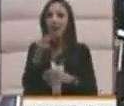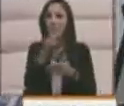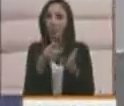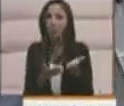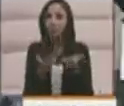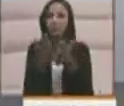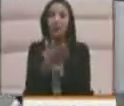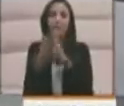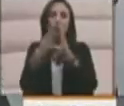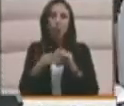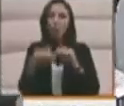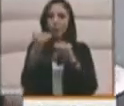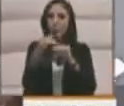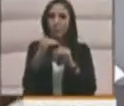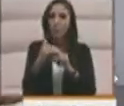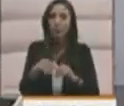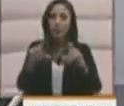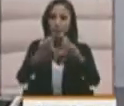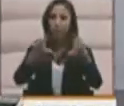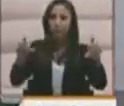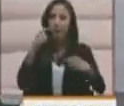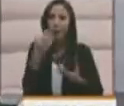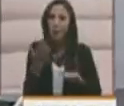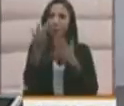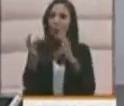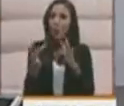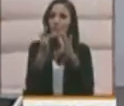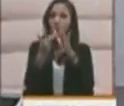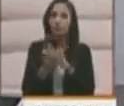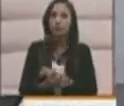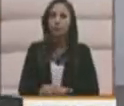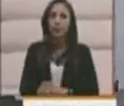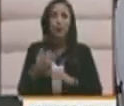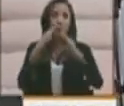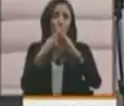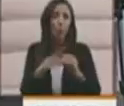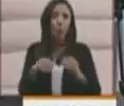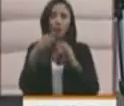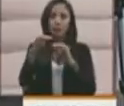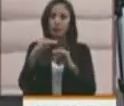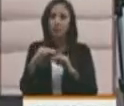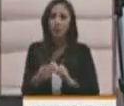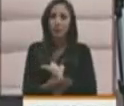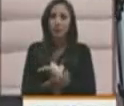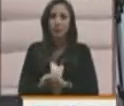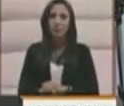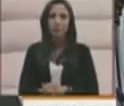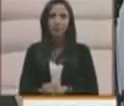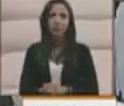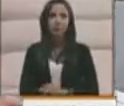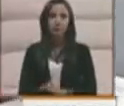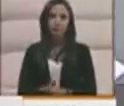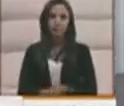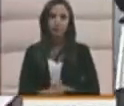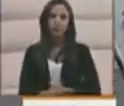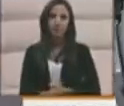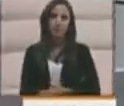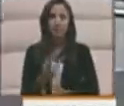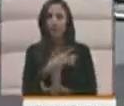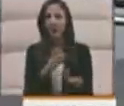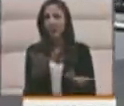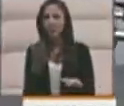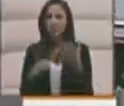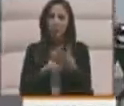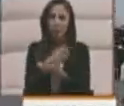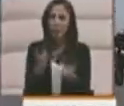estas cuentas las tienes en tu pantalla y puedes conectarte con nosotros. Vamos a leer todo lo que nos escribas sin cortapisa, todo y sin ningún tipo